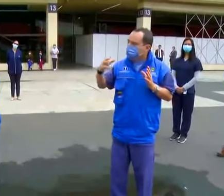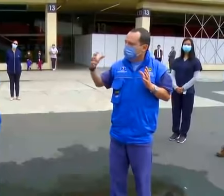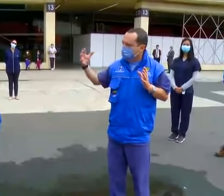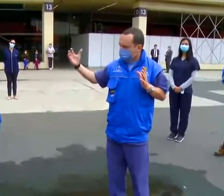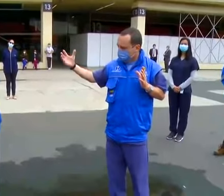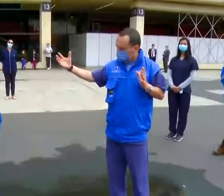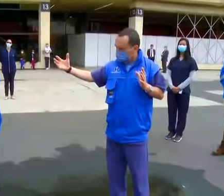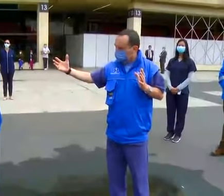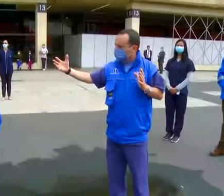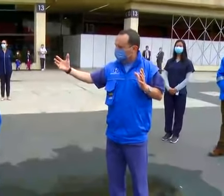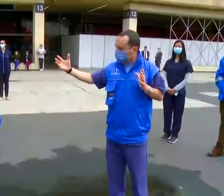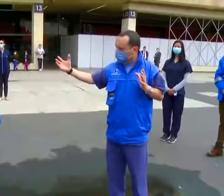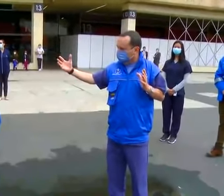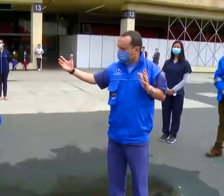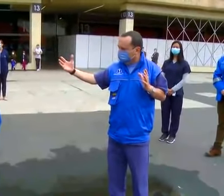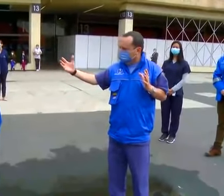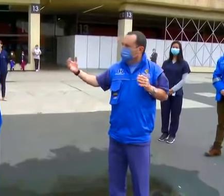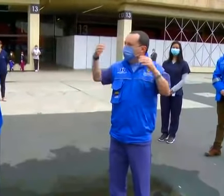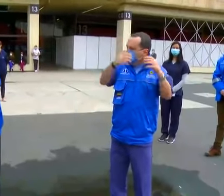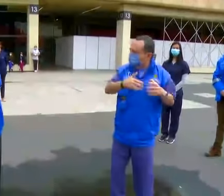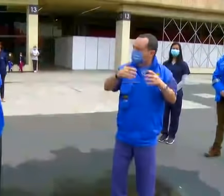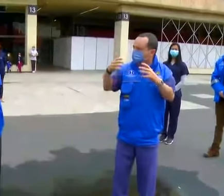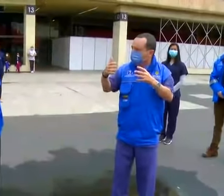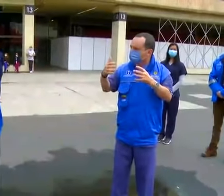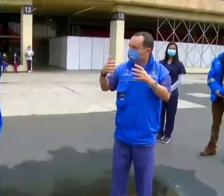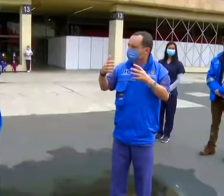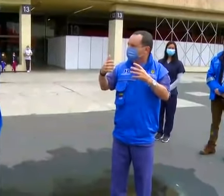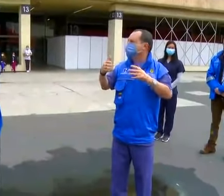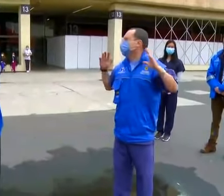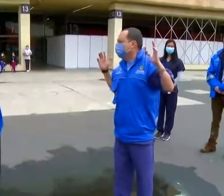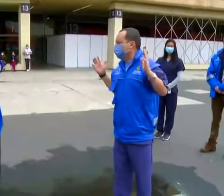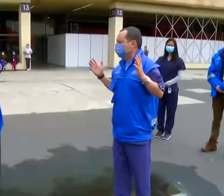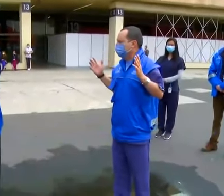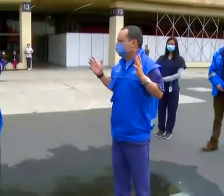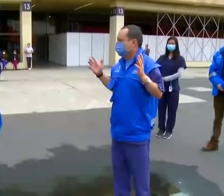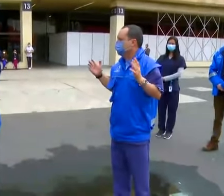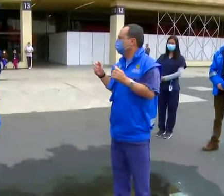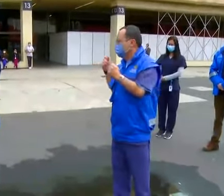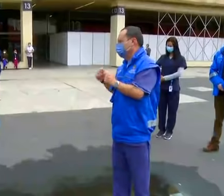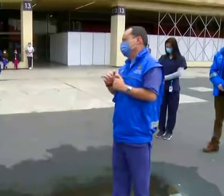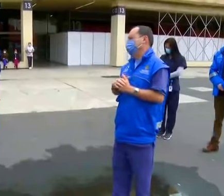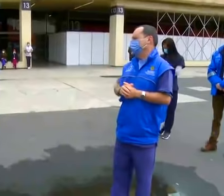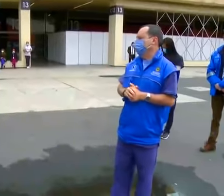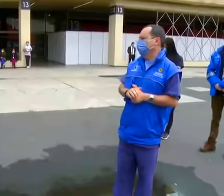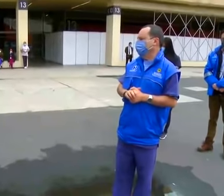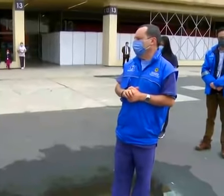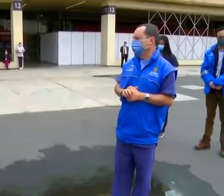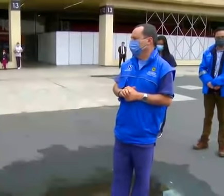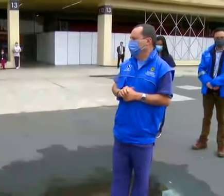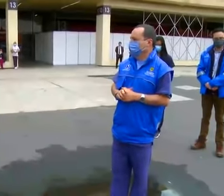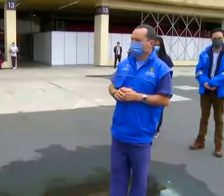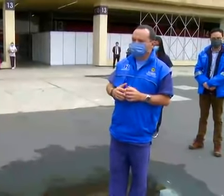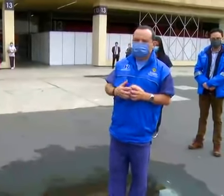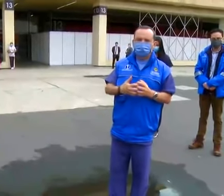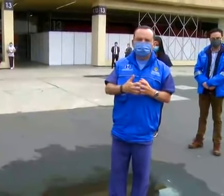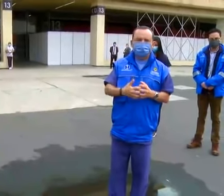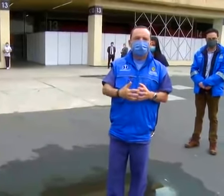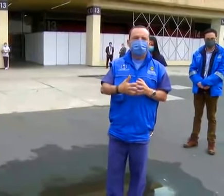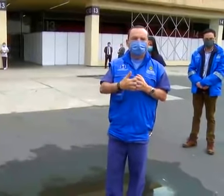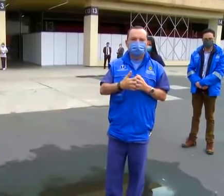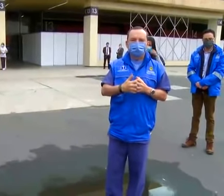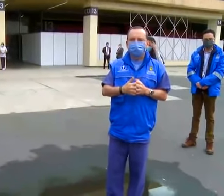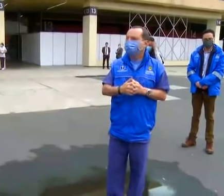Esas camas que se están transformando en camas de cuidados intensivos hay que reemplazarlas. Y ese es el proyecto de Corferias. Hoy estamos